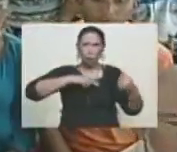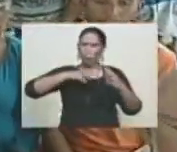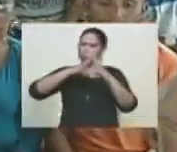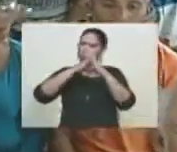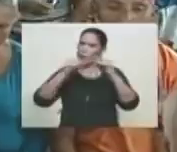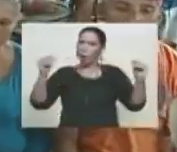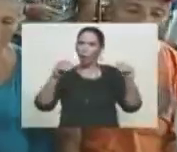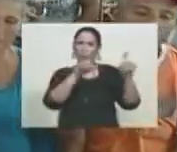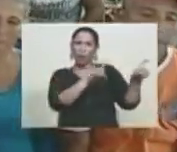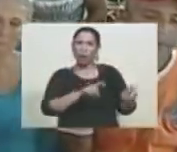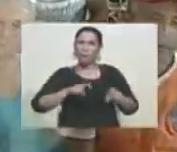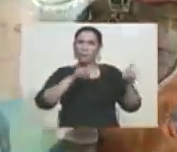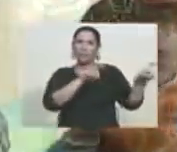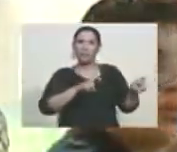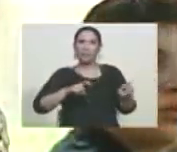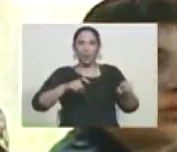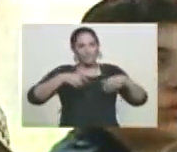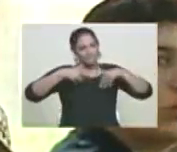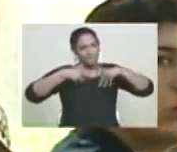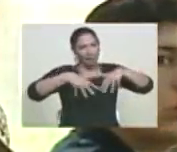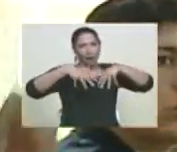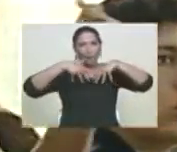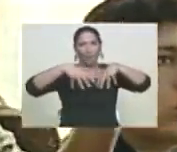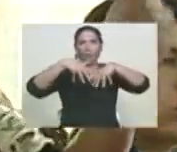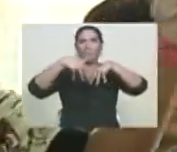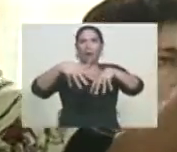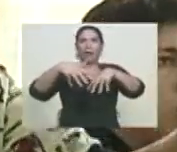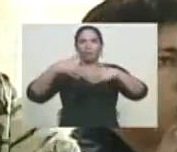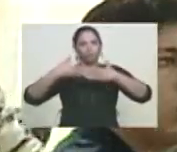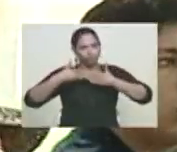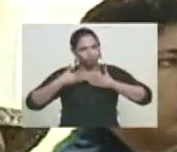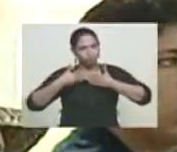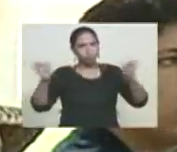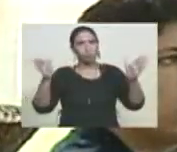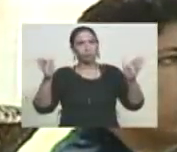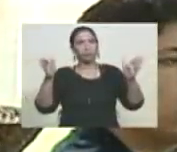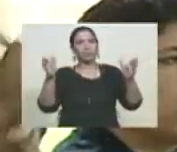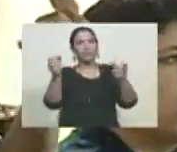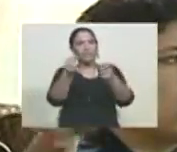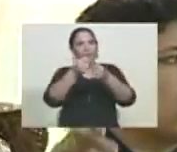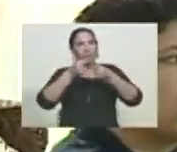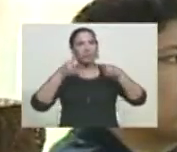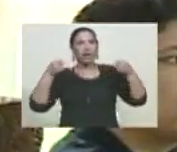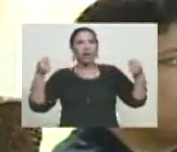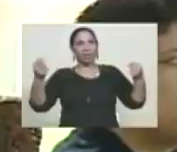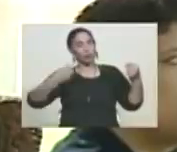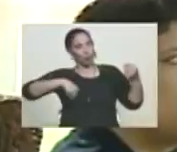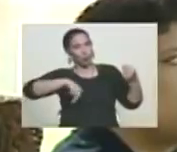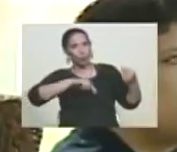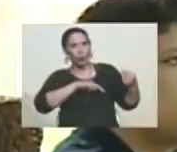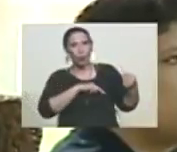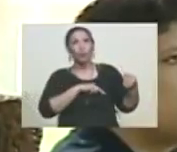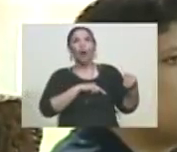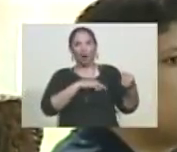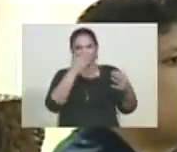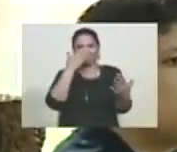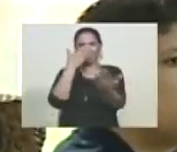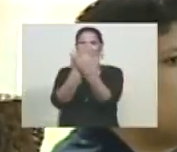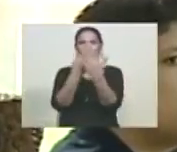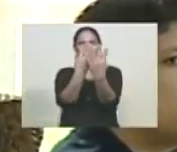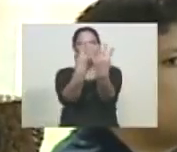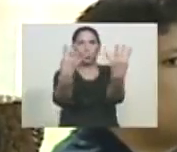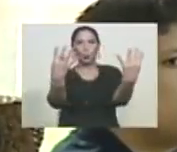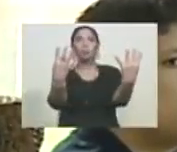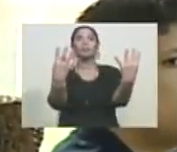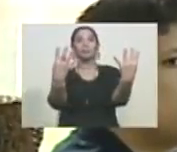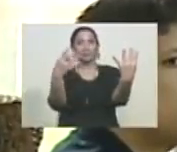campesinos que marchamos a abrir esa ventana. Y aquí están ustedes. Esta